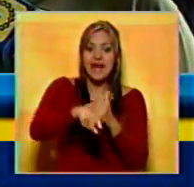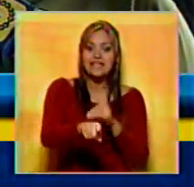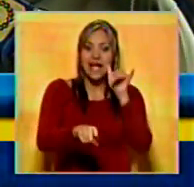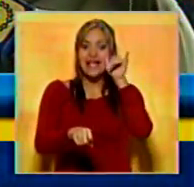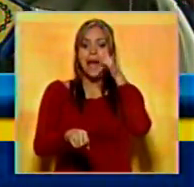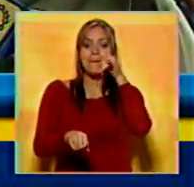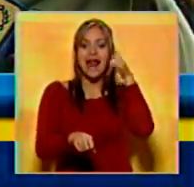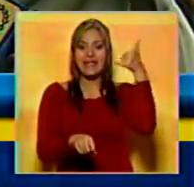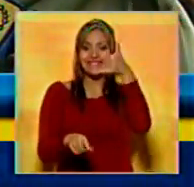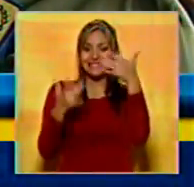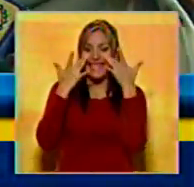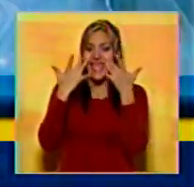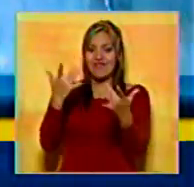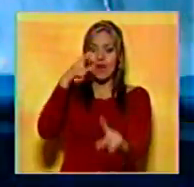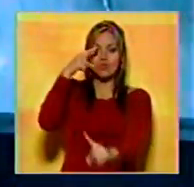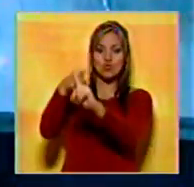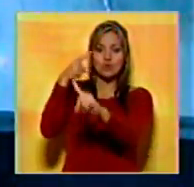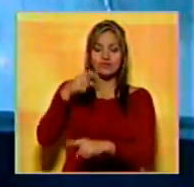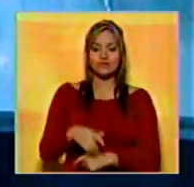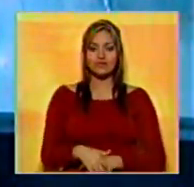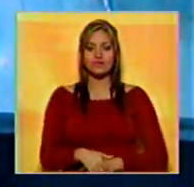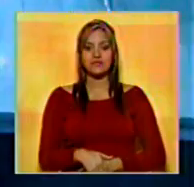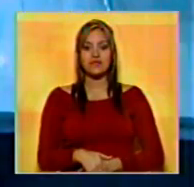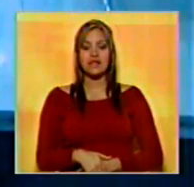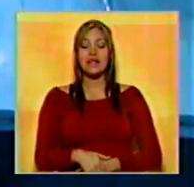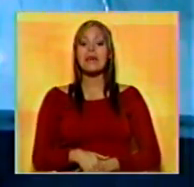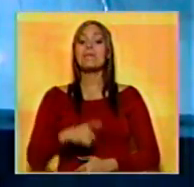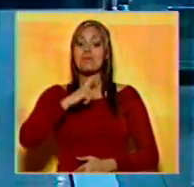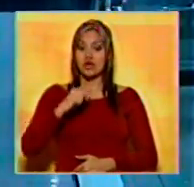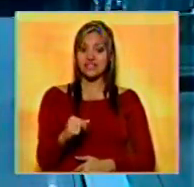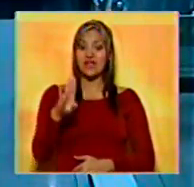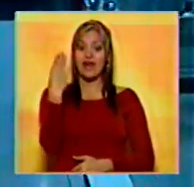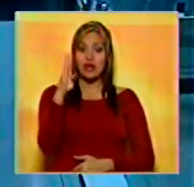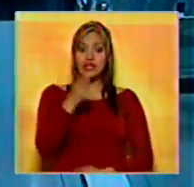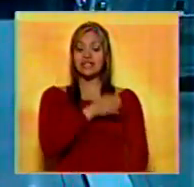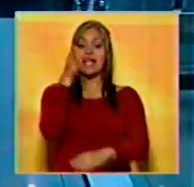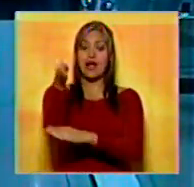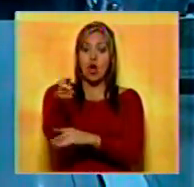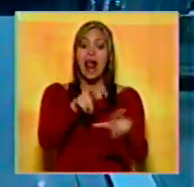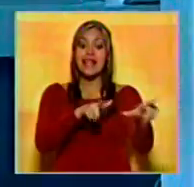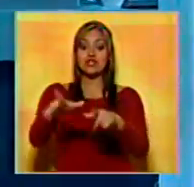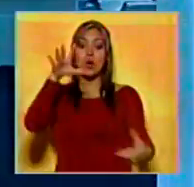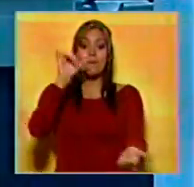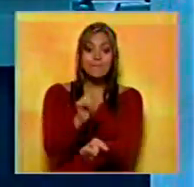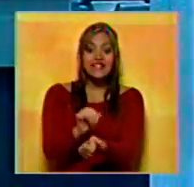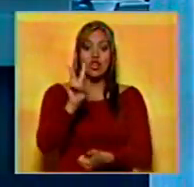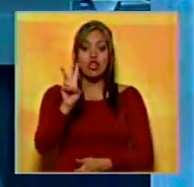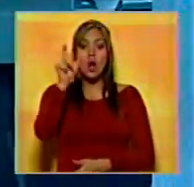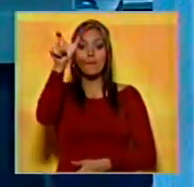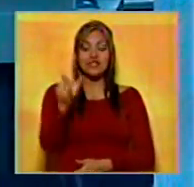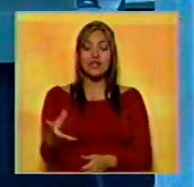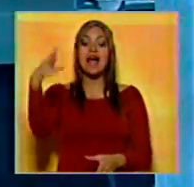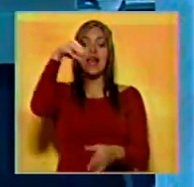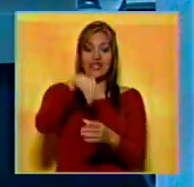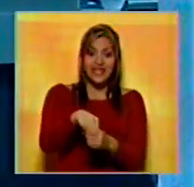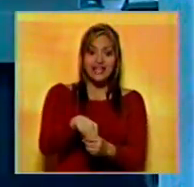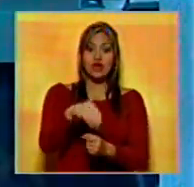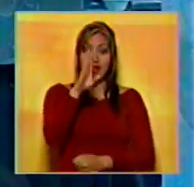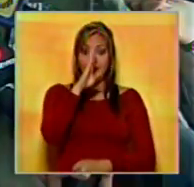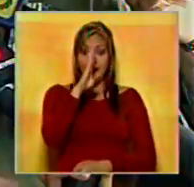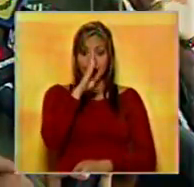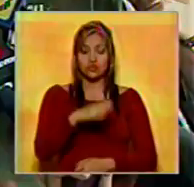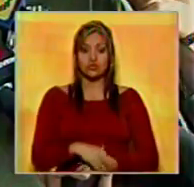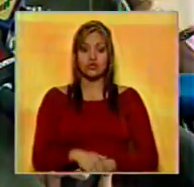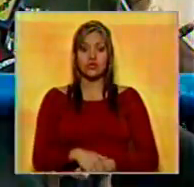que está en el pasillo es cuando el centralista lo ve funcionarios de polibaruta acudieron al llamado y lograron capturar a dos sujetos en el interior de esta entidad bancaria